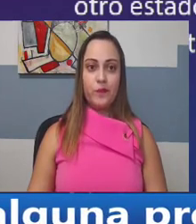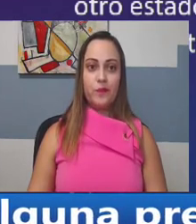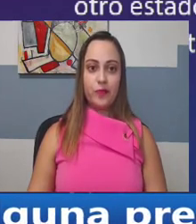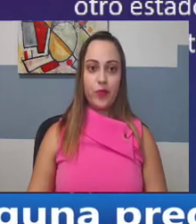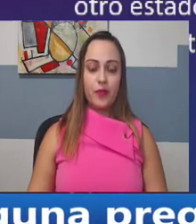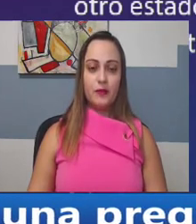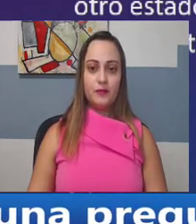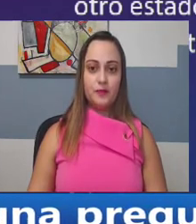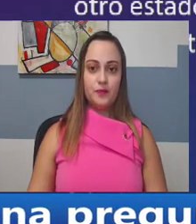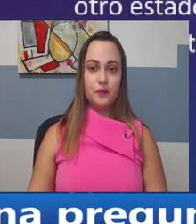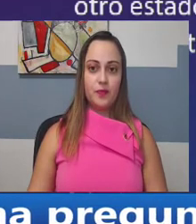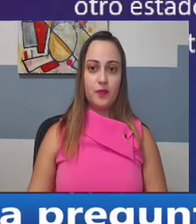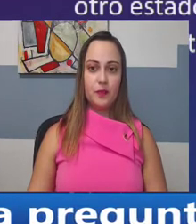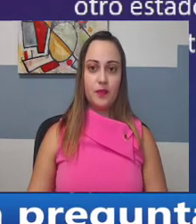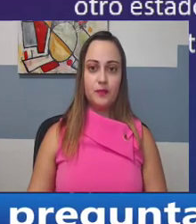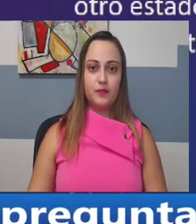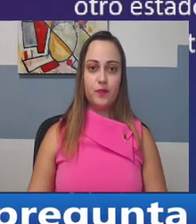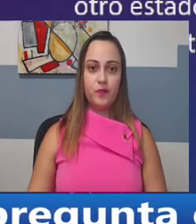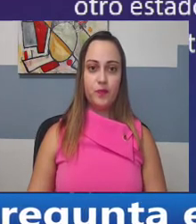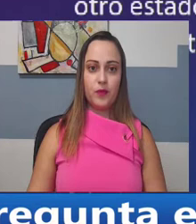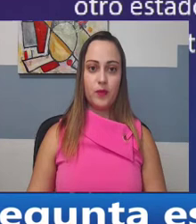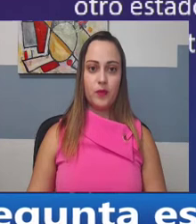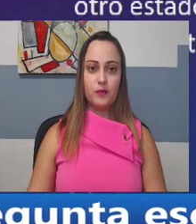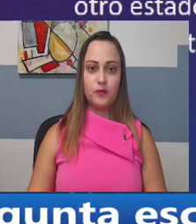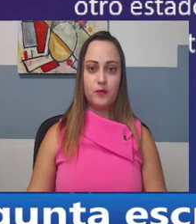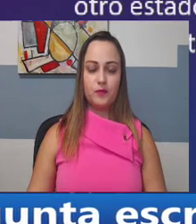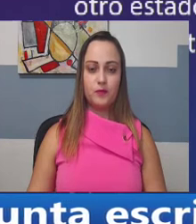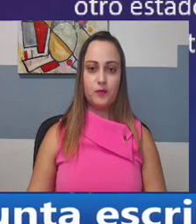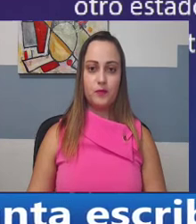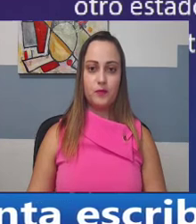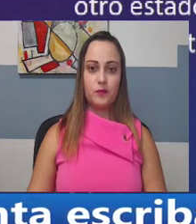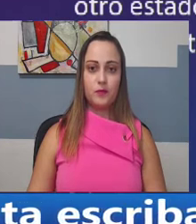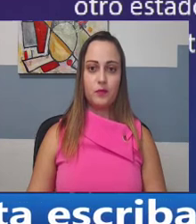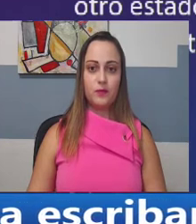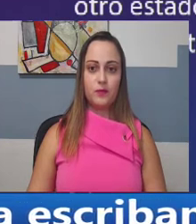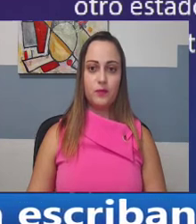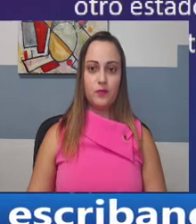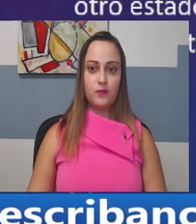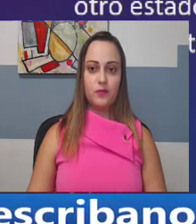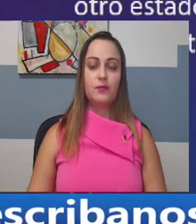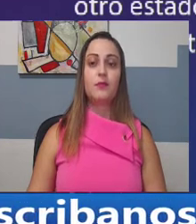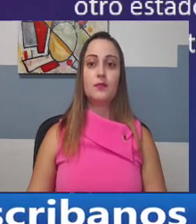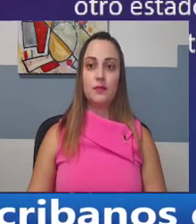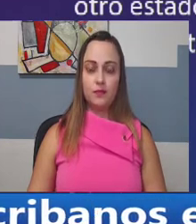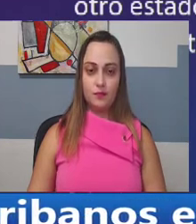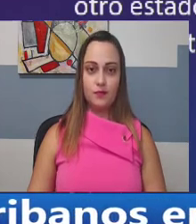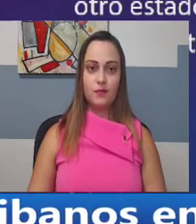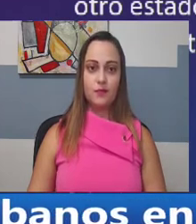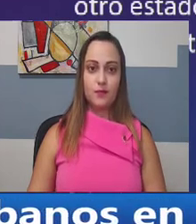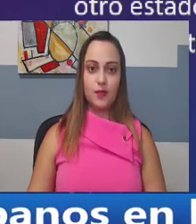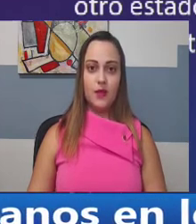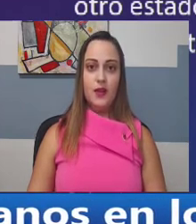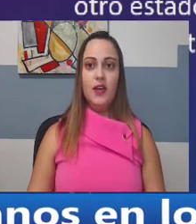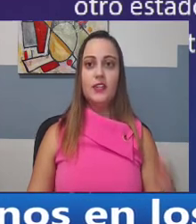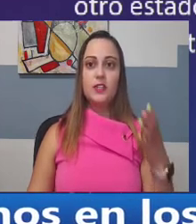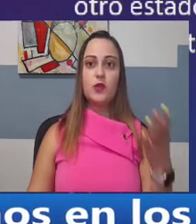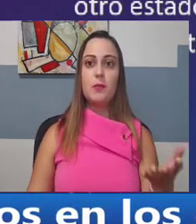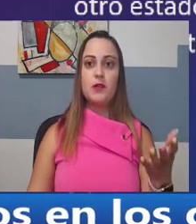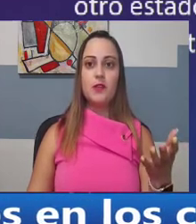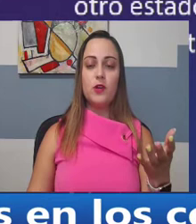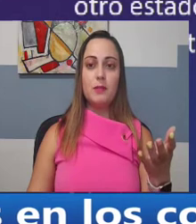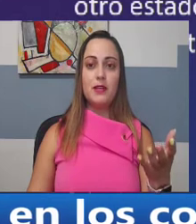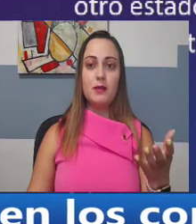eso, eso, eso es lo que, creo que 45 minutos, una hora, algo así, es lo que tiene.